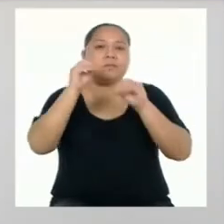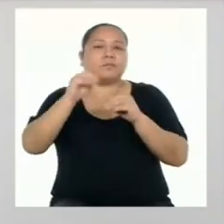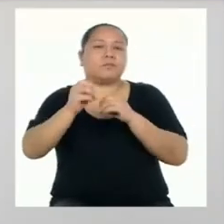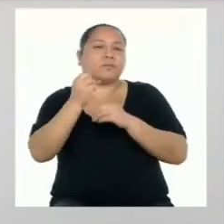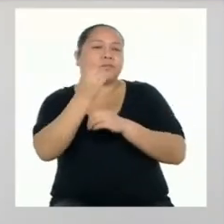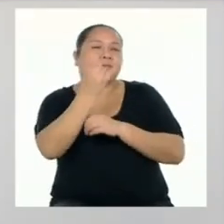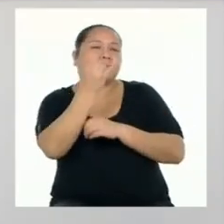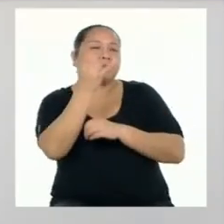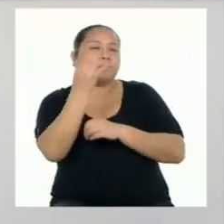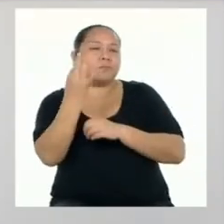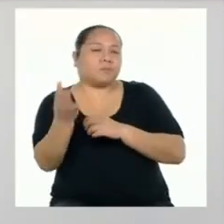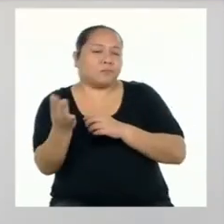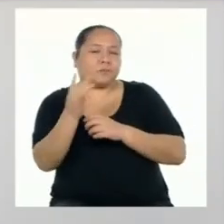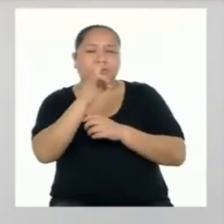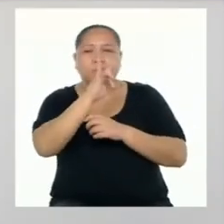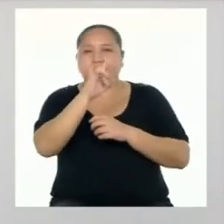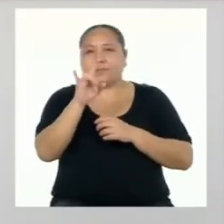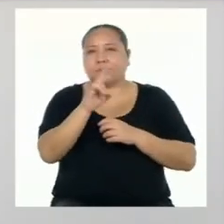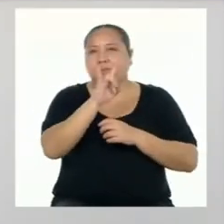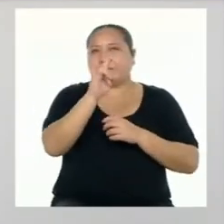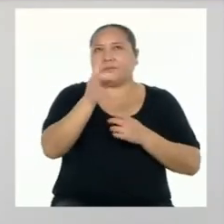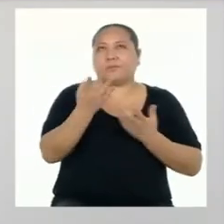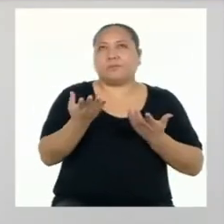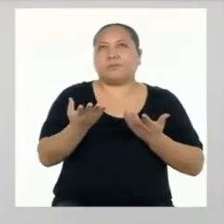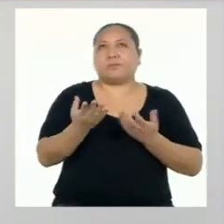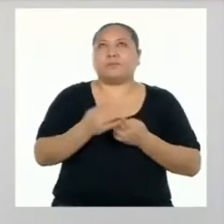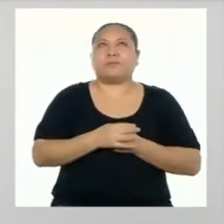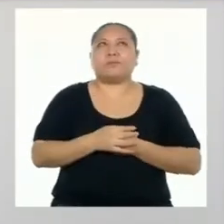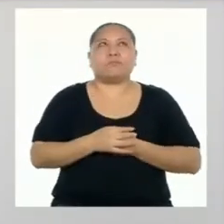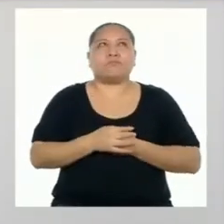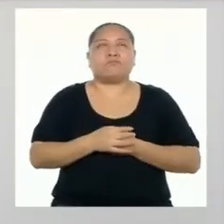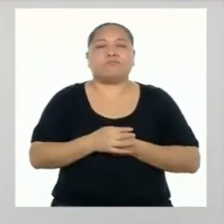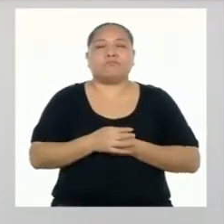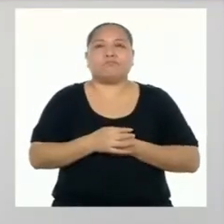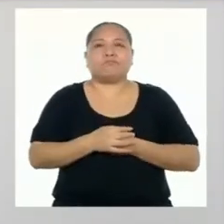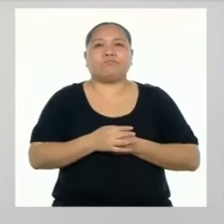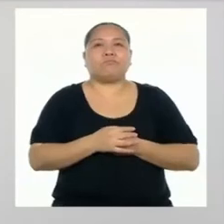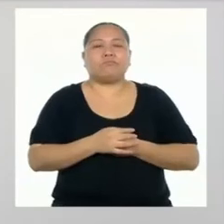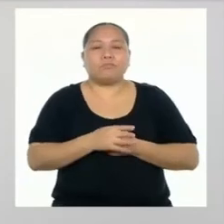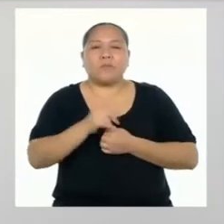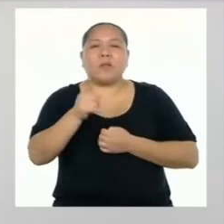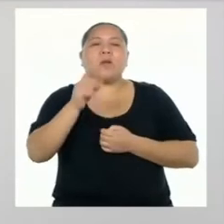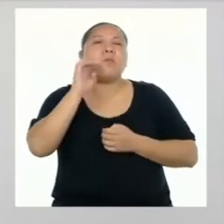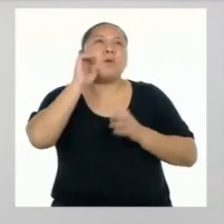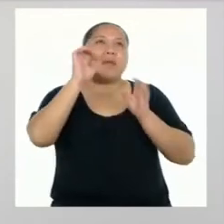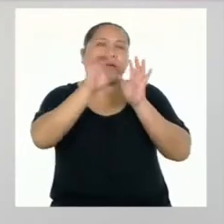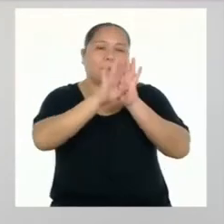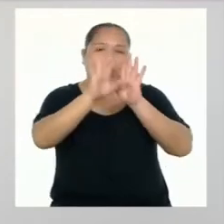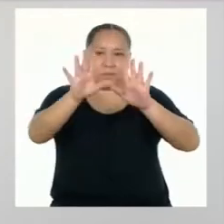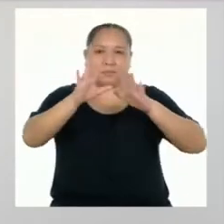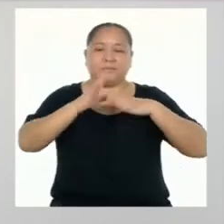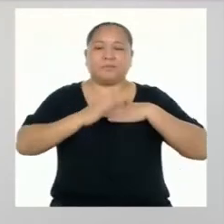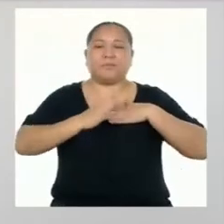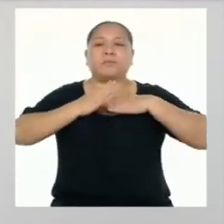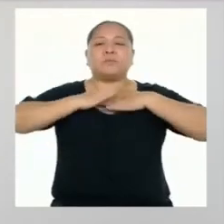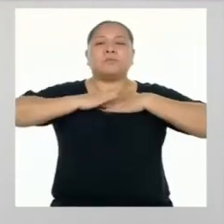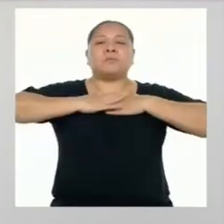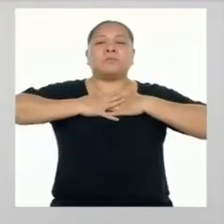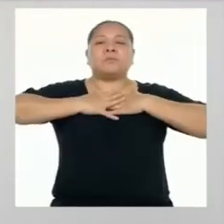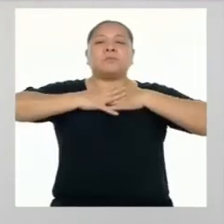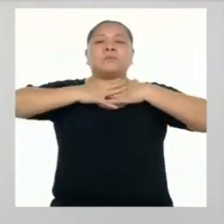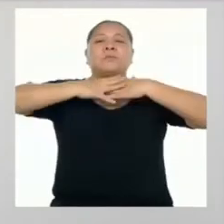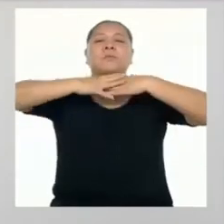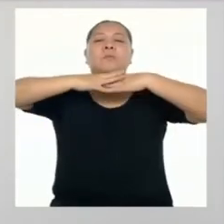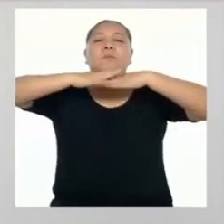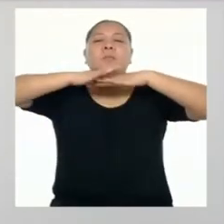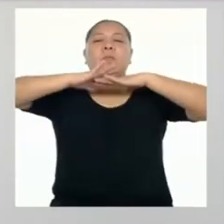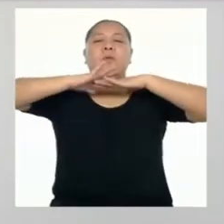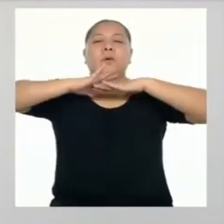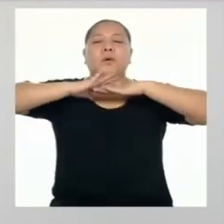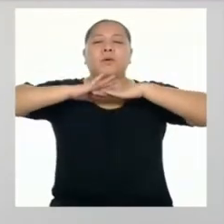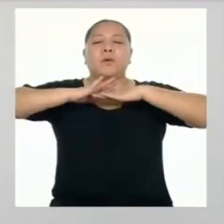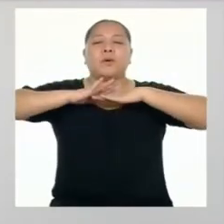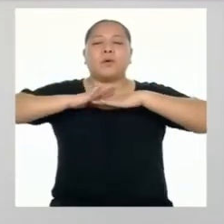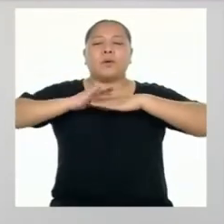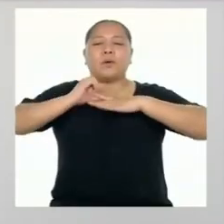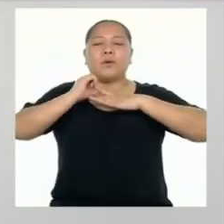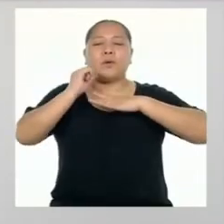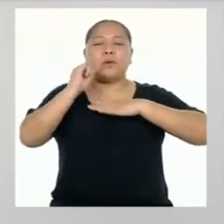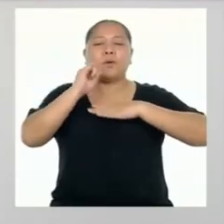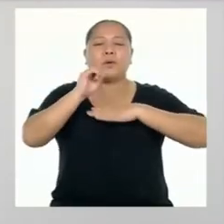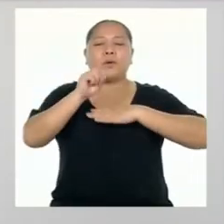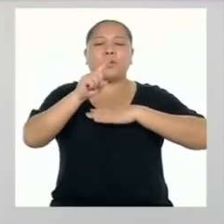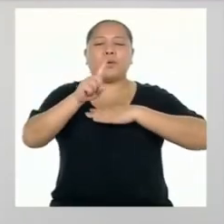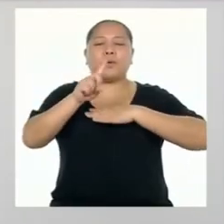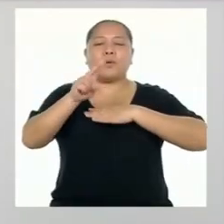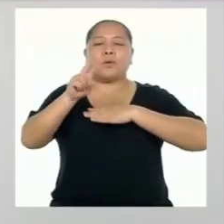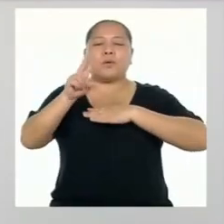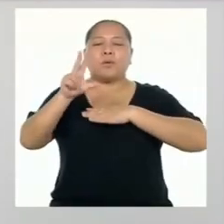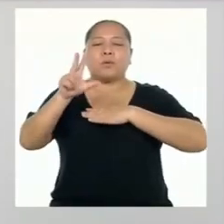algunas estrategias. Por ejemplo, respirar lenta y profundamente contando hasta 5 o puedes repetir alguna